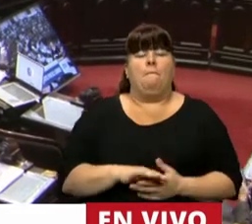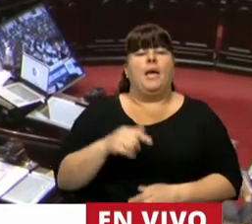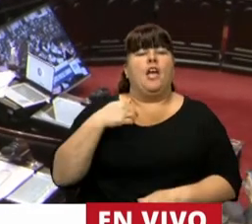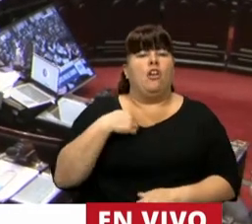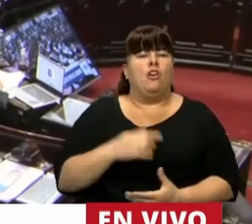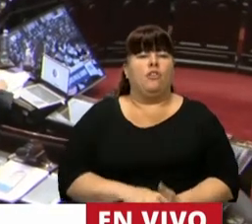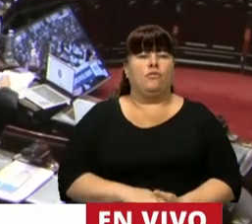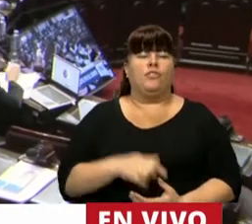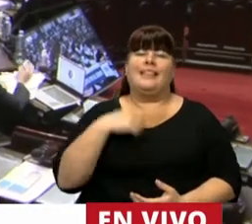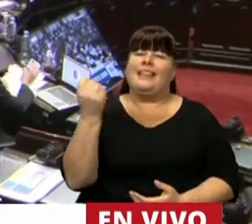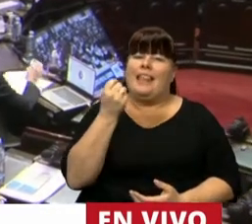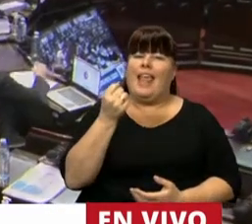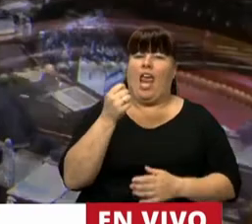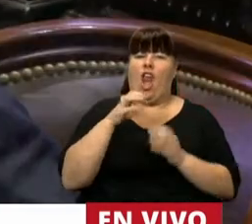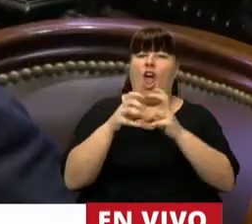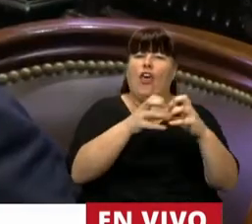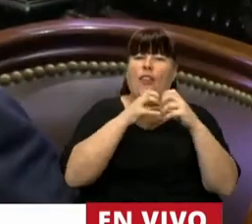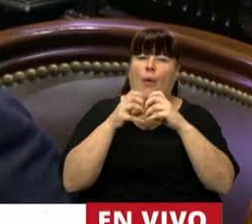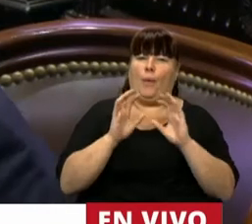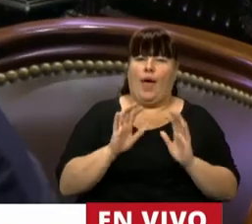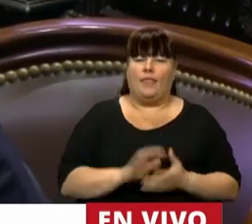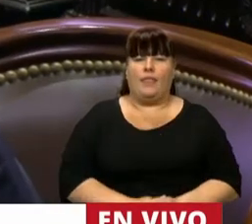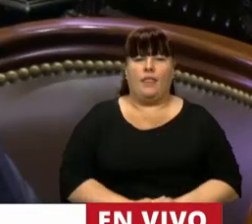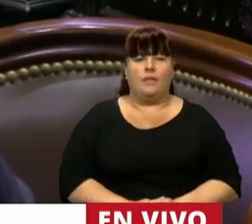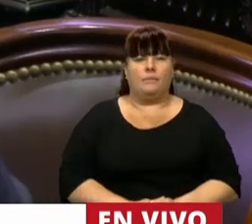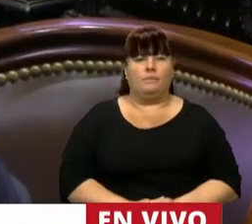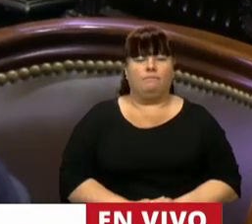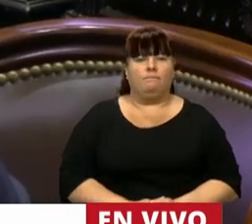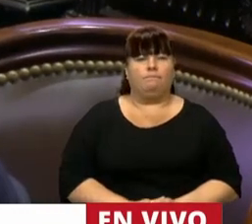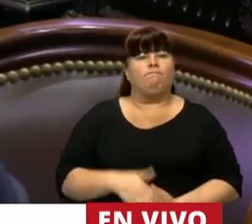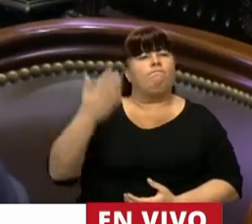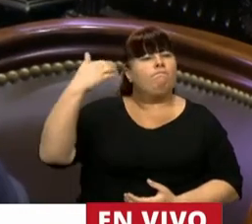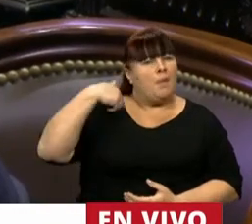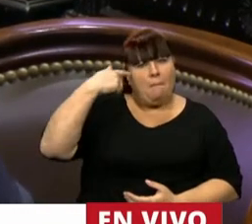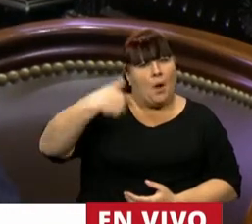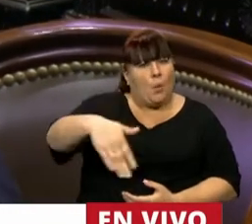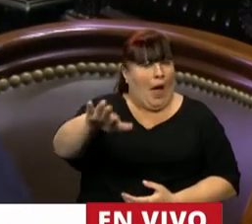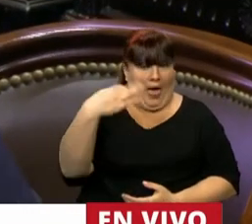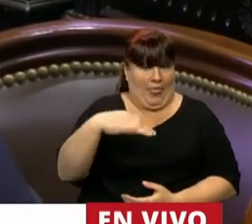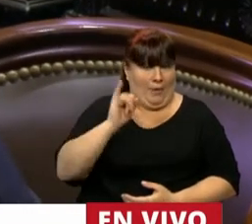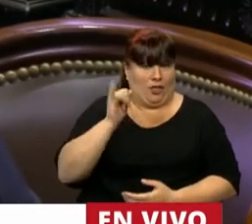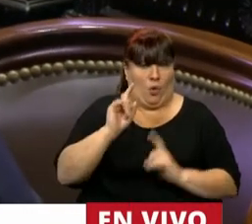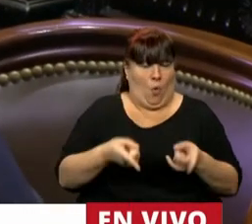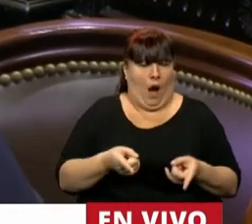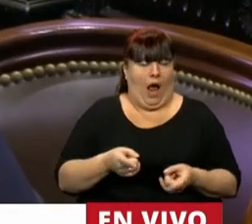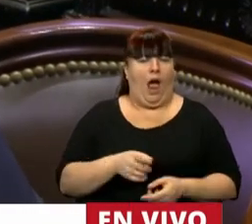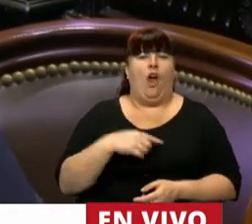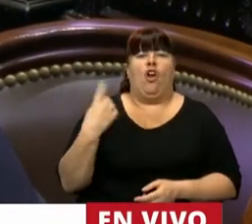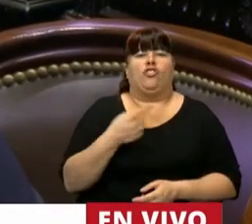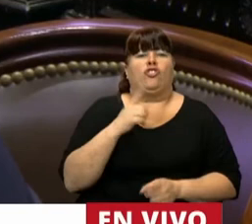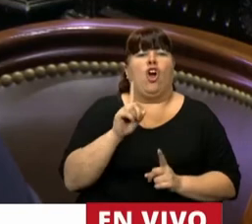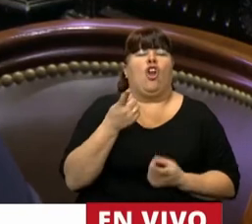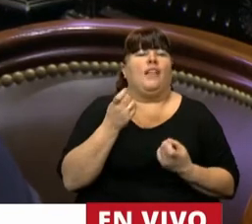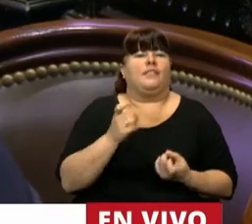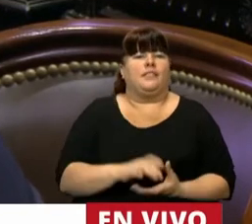quiero intentar dar un debate que en algún momento creo que lo vamos a tener que dar. Nosotros, sin necesidad